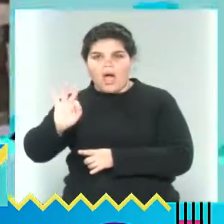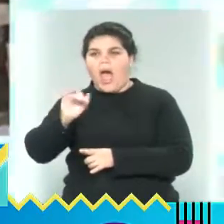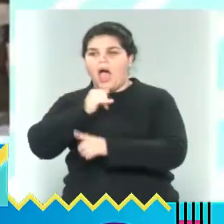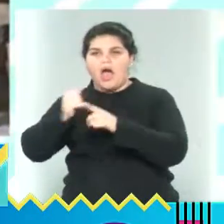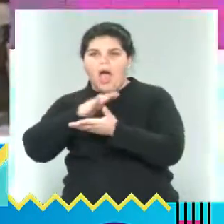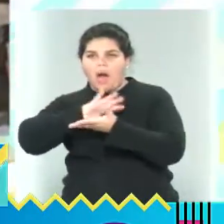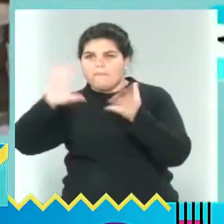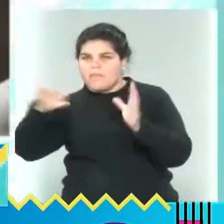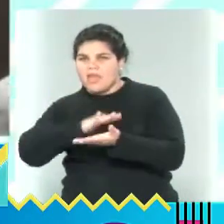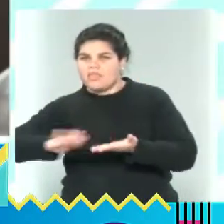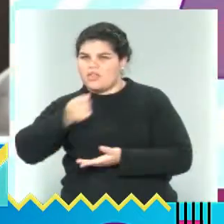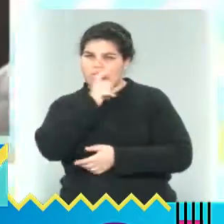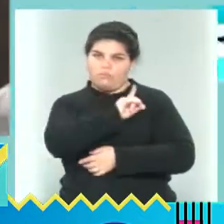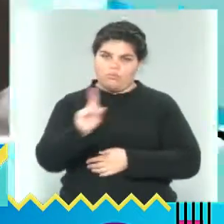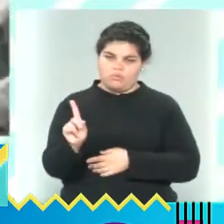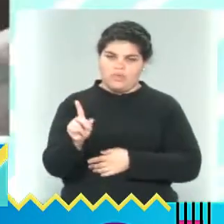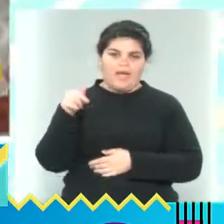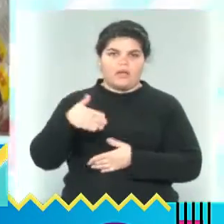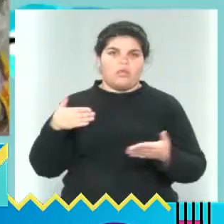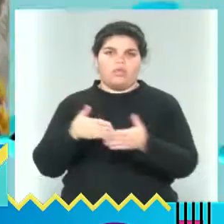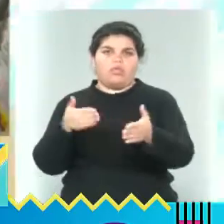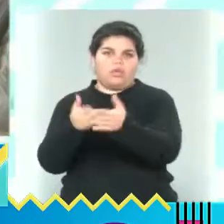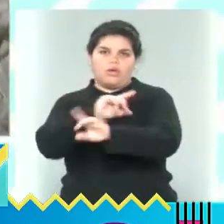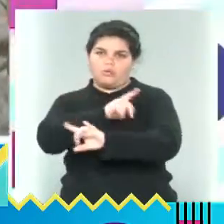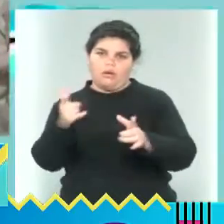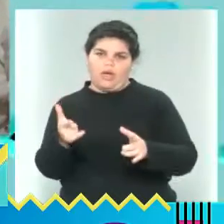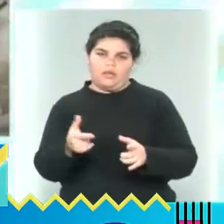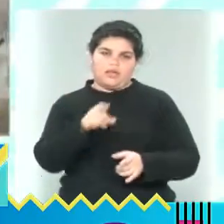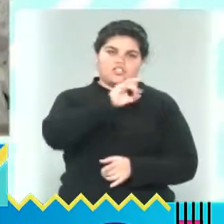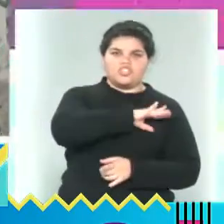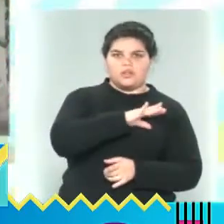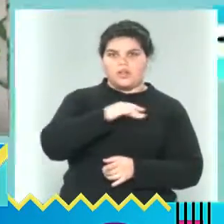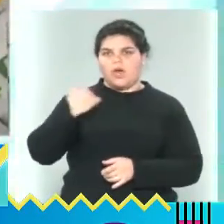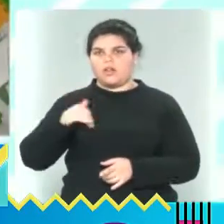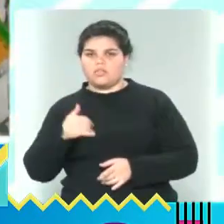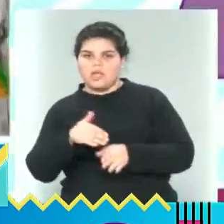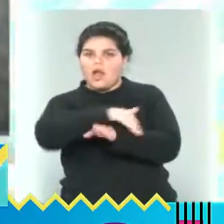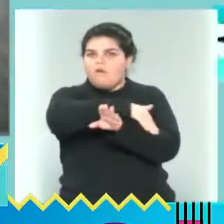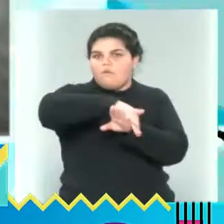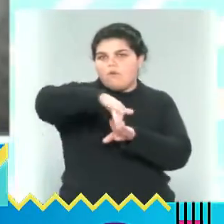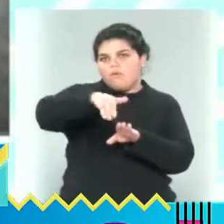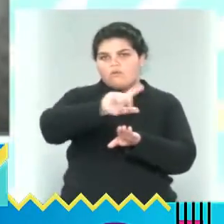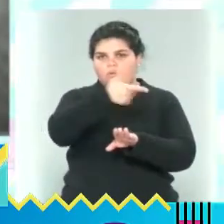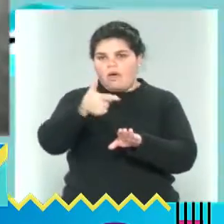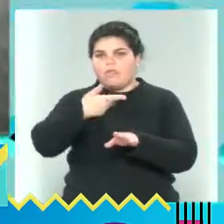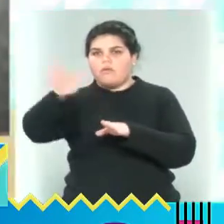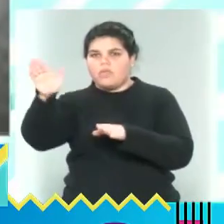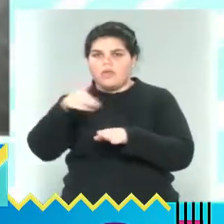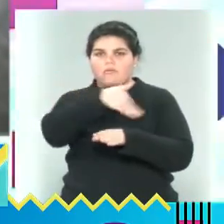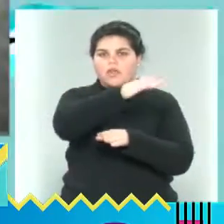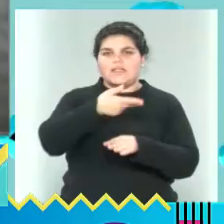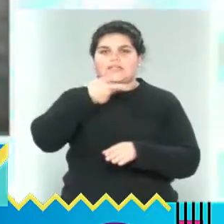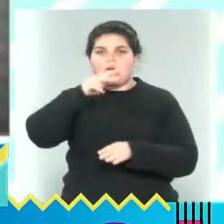fronteras físicas, ni entre Chile y Argentina o entre Mendoza, San Juan, San